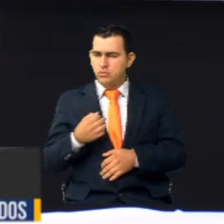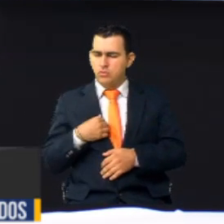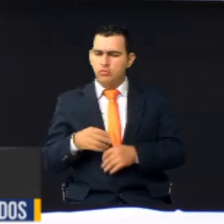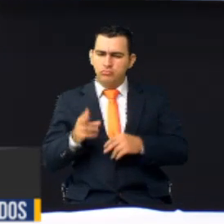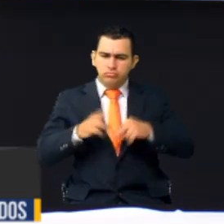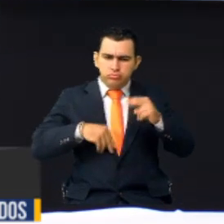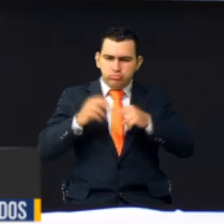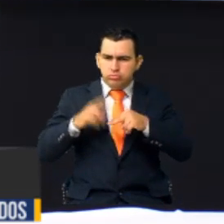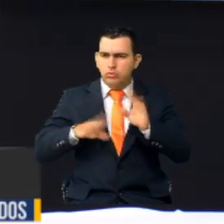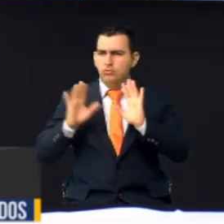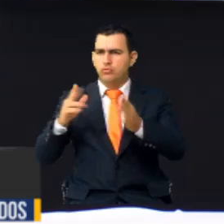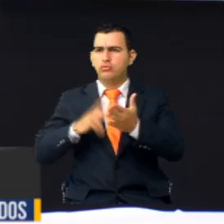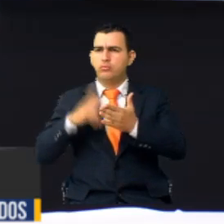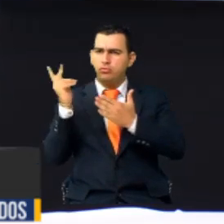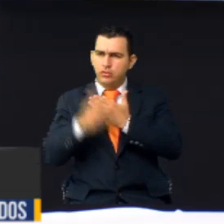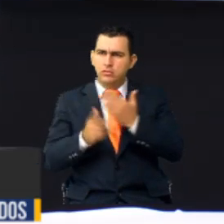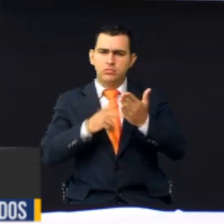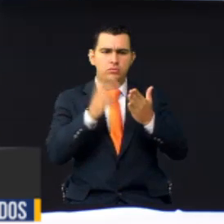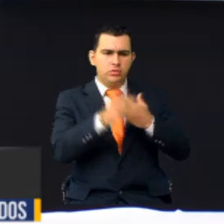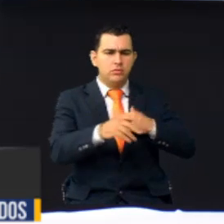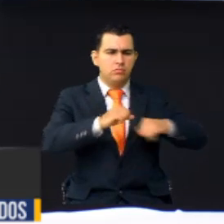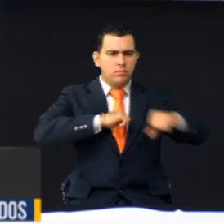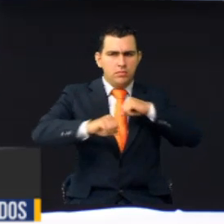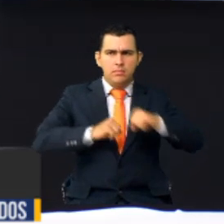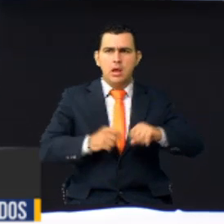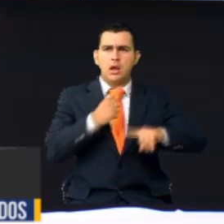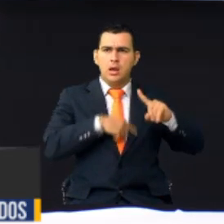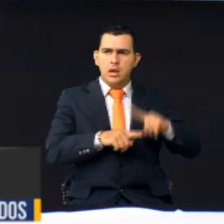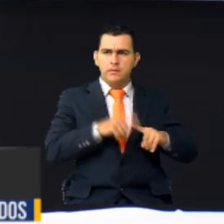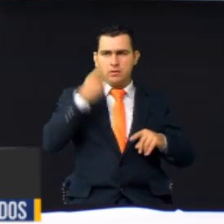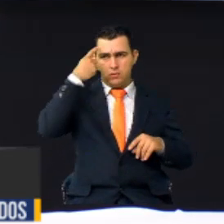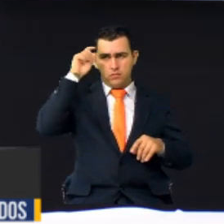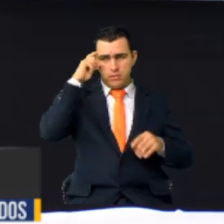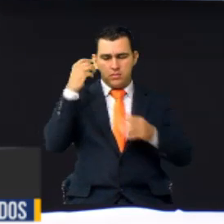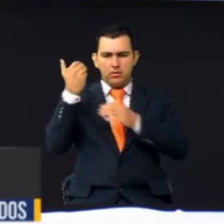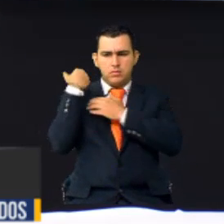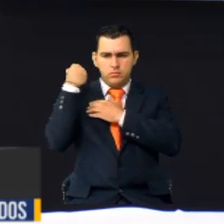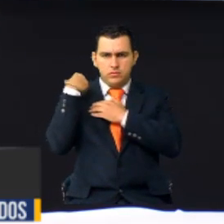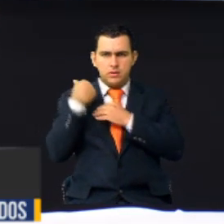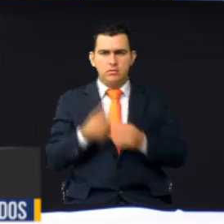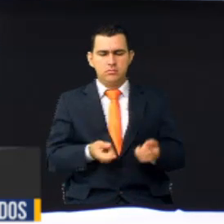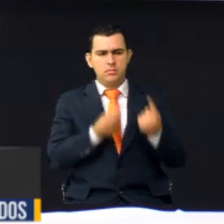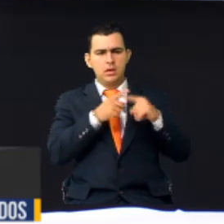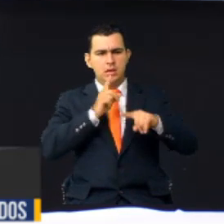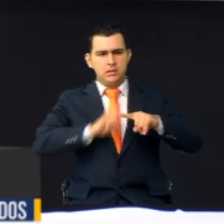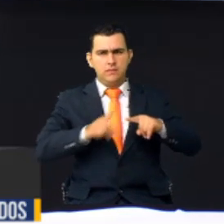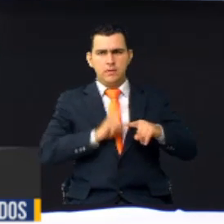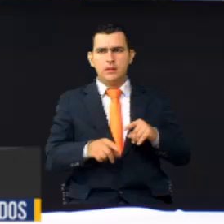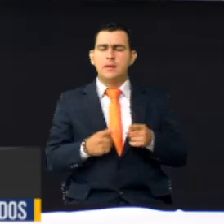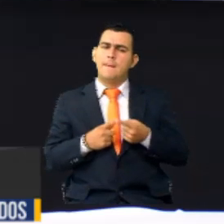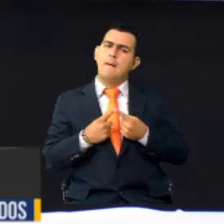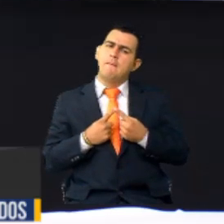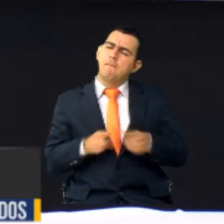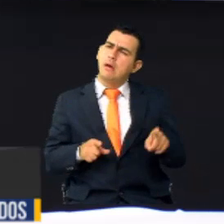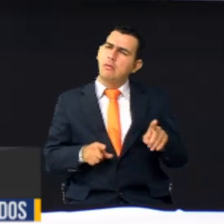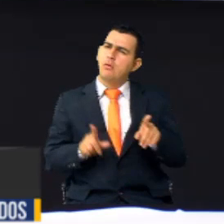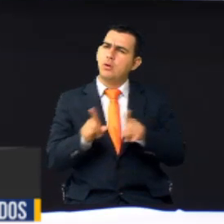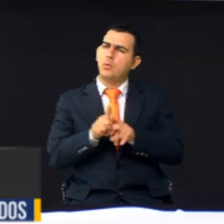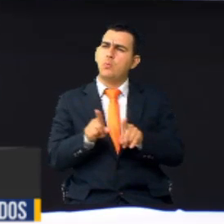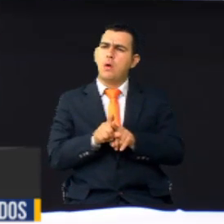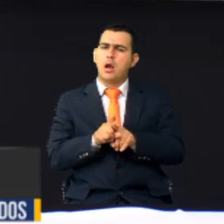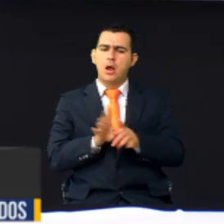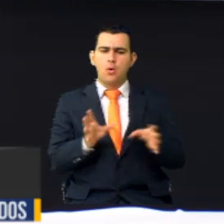programas, los proyectos, los planes de acción, que el gobierno no tuvo la capacidad de ejecutarlos es diferente, pero fue una